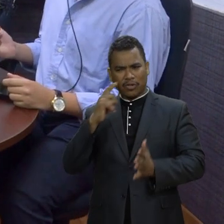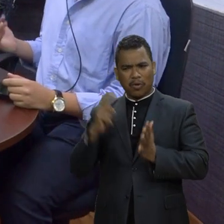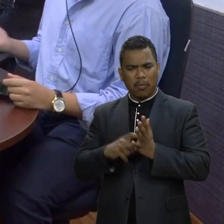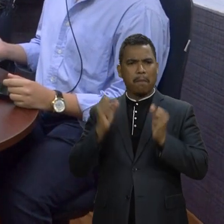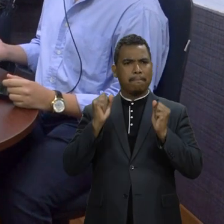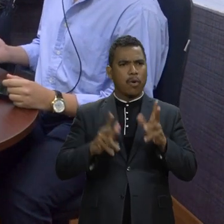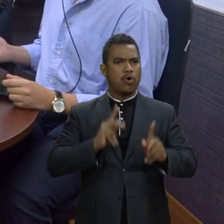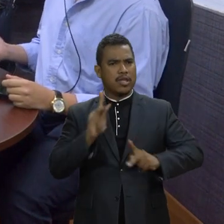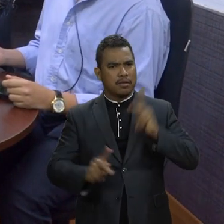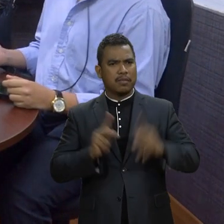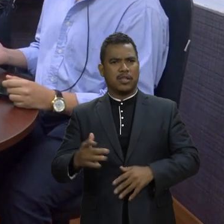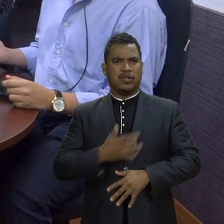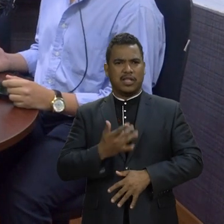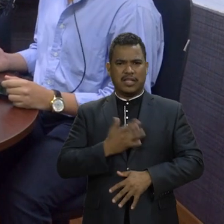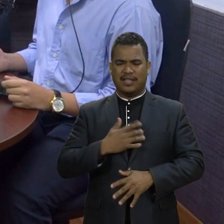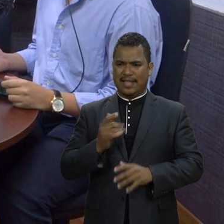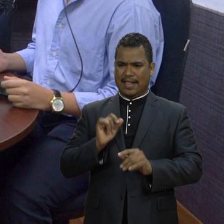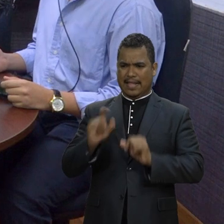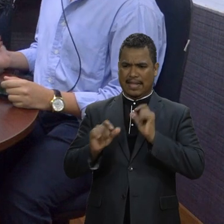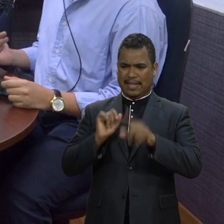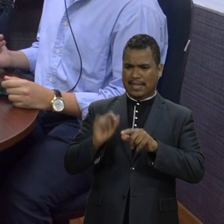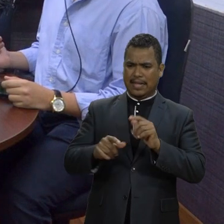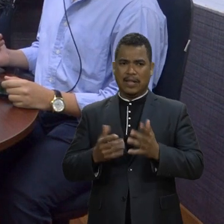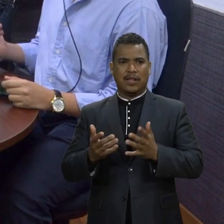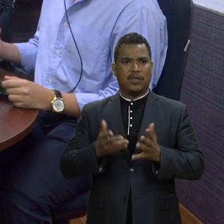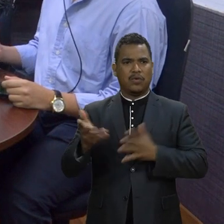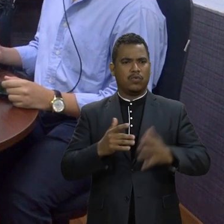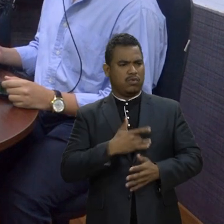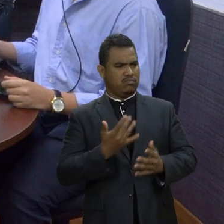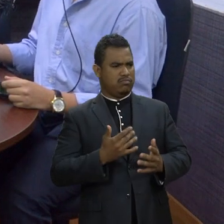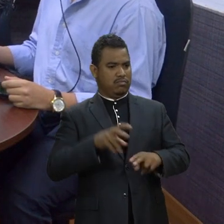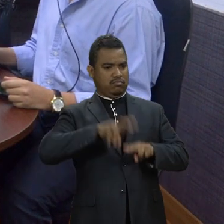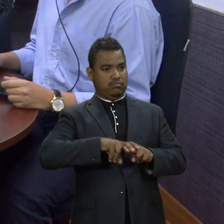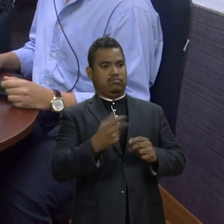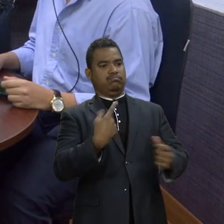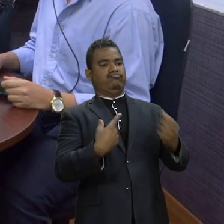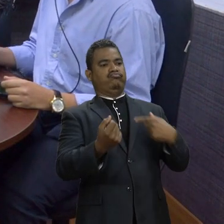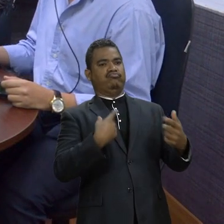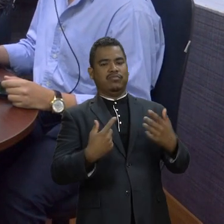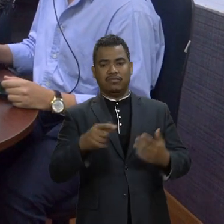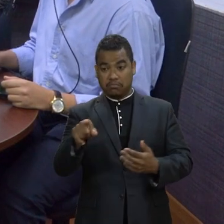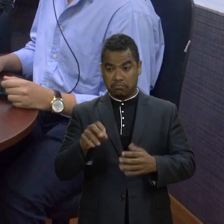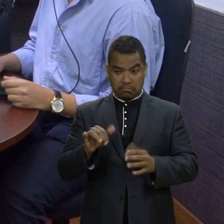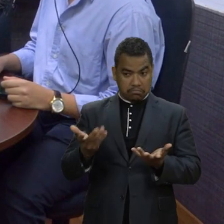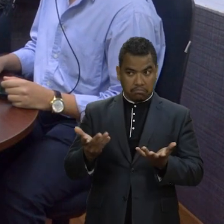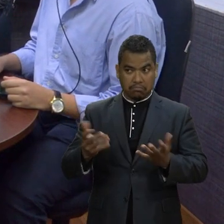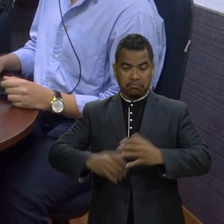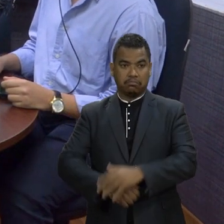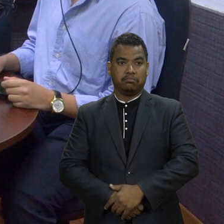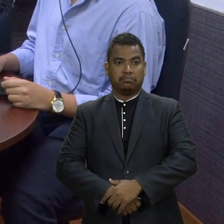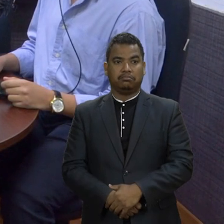que muchas personas se sienten intimidadas cuando la entrevista. ¿Alguna vez ha estado usted en esa silla de que la pongan con esa